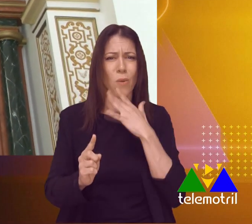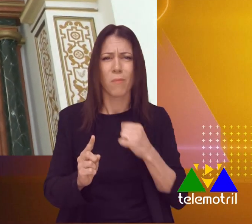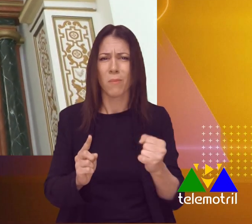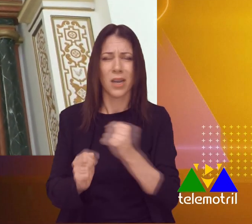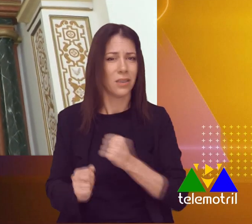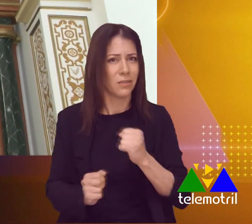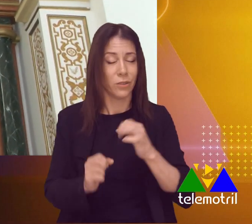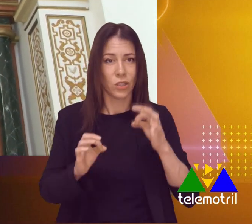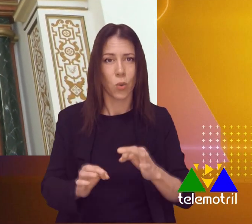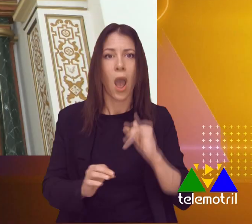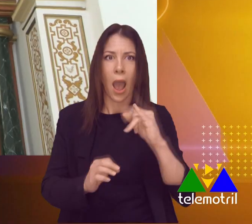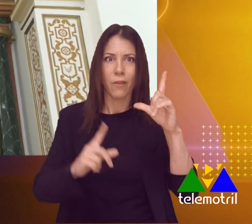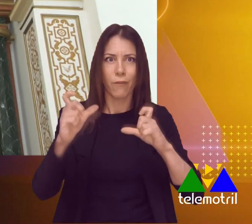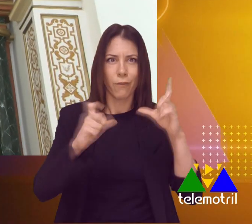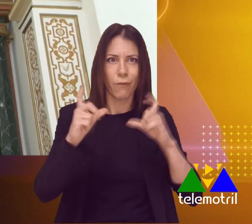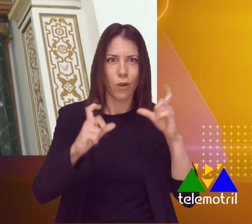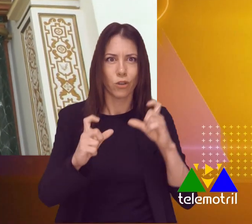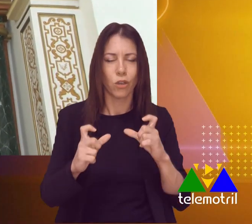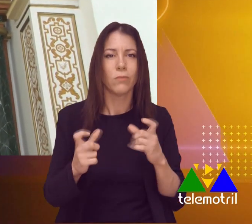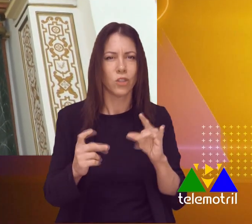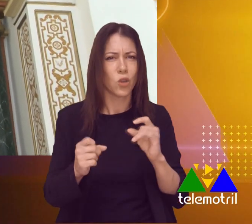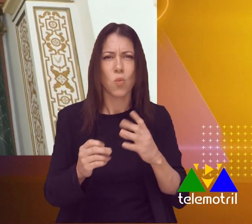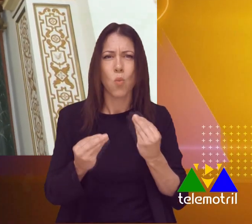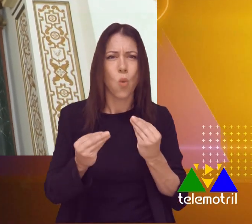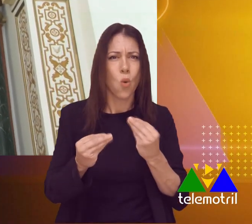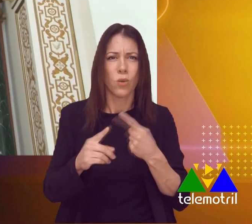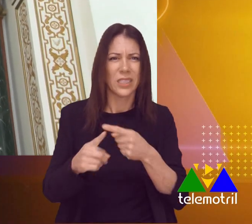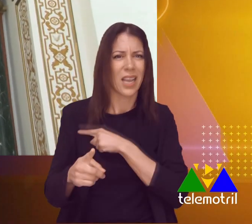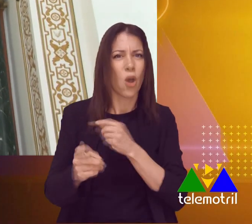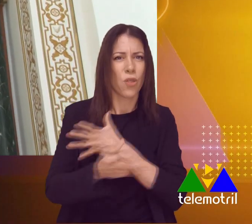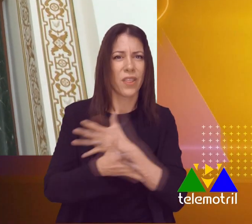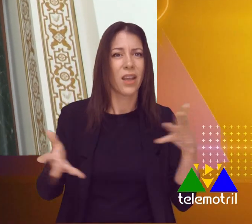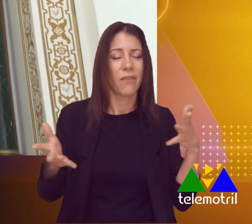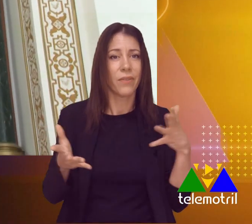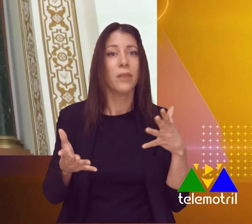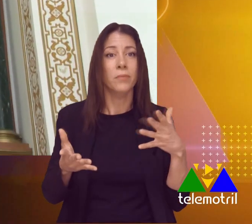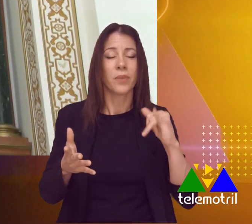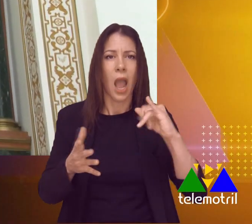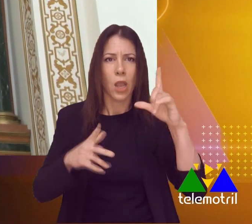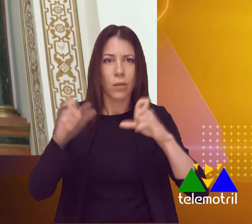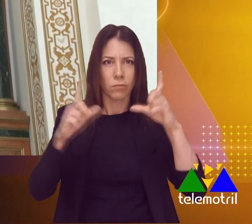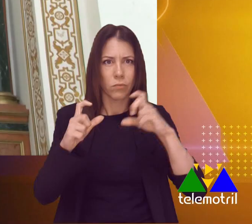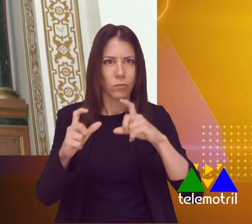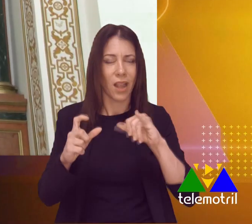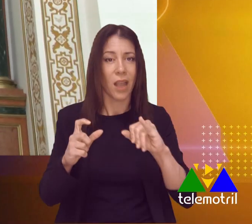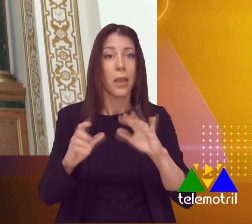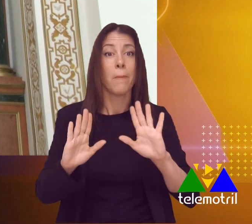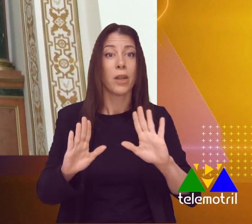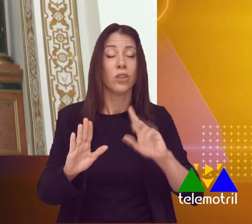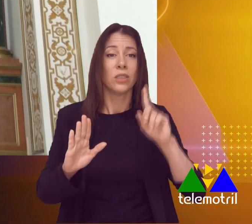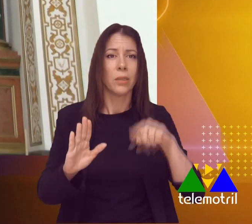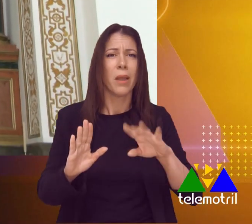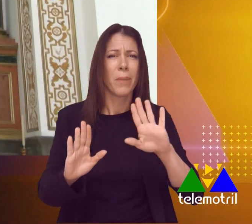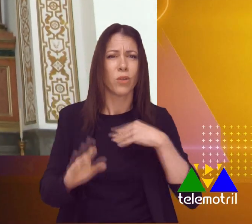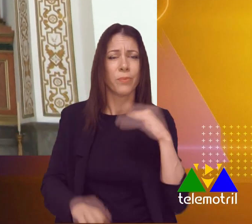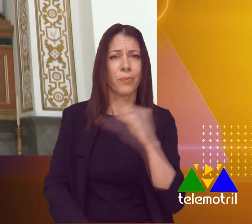ser impresionante. Se conservan fotos. Además que gigantesco, muy grande. Sí, en orden gigante, se conservan fotos, y las 2 capillas laterales. Pero